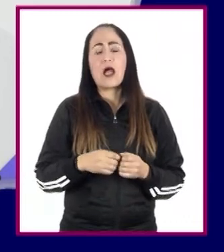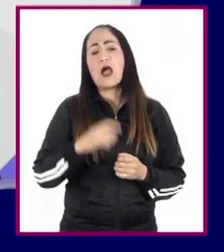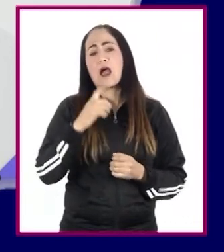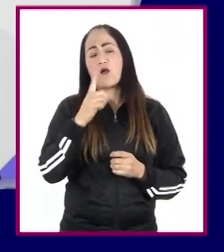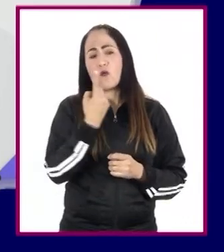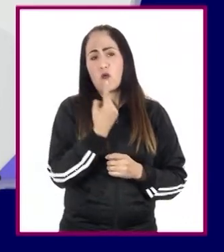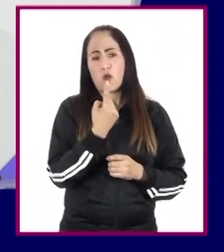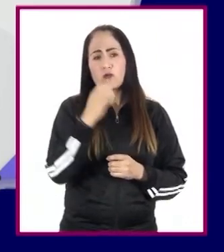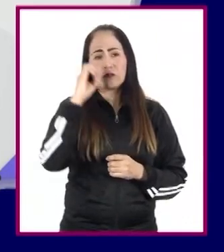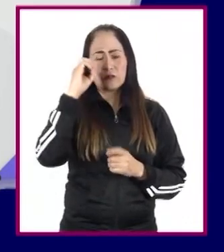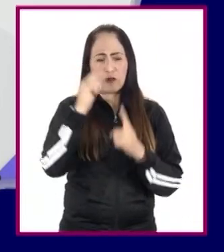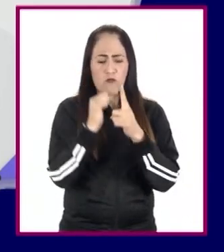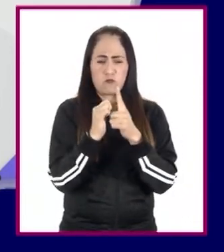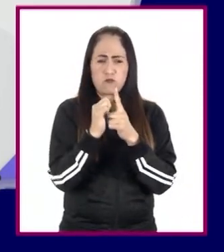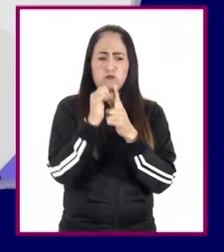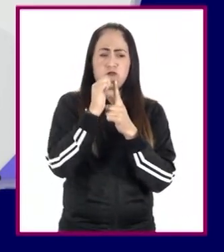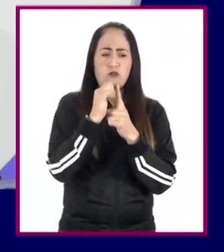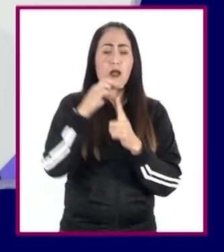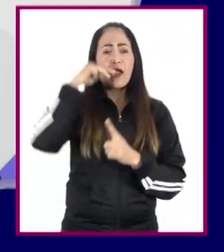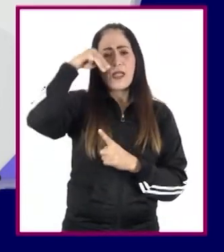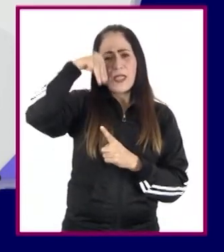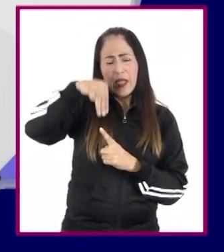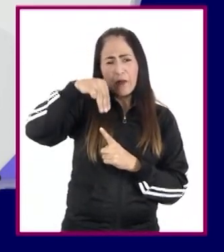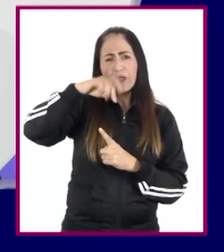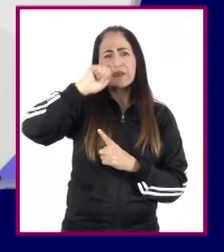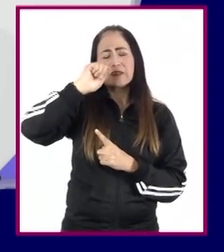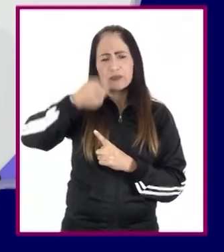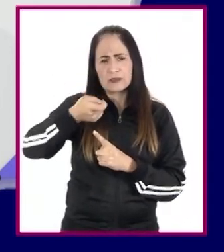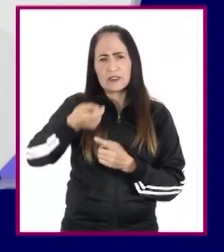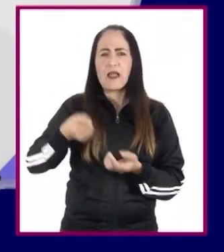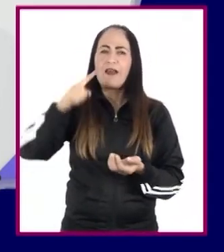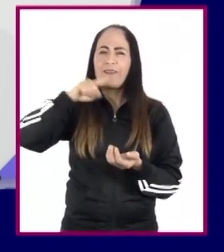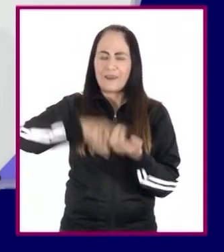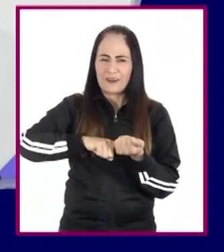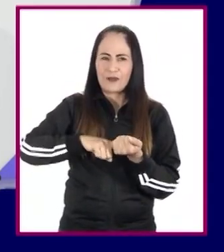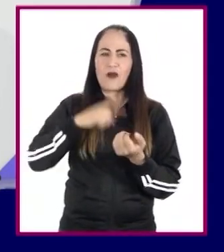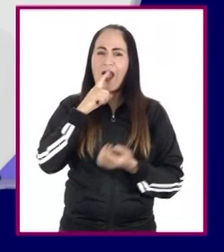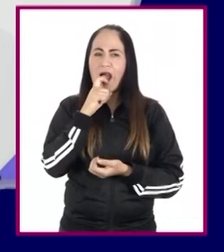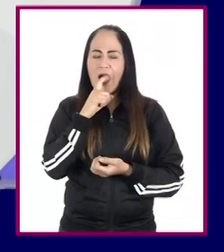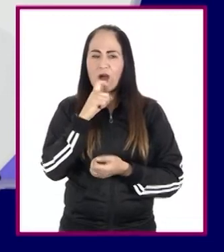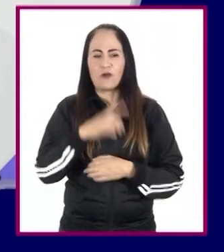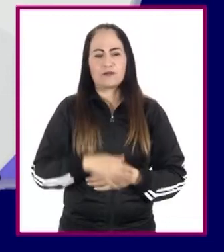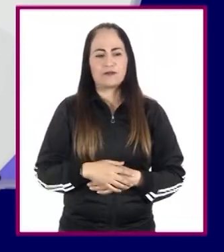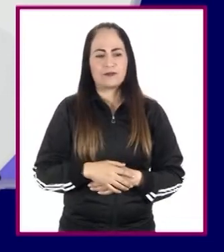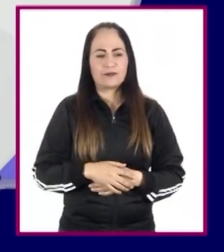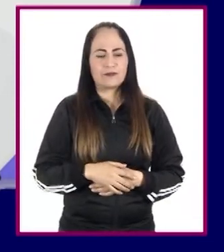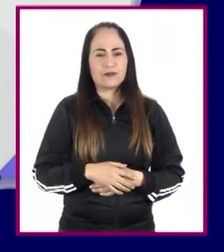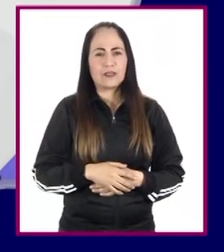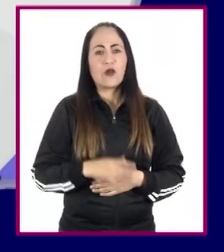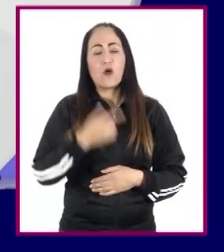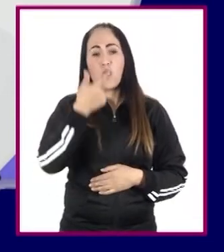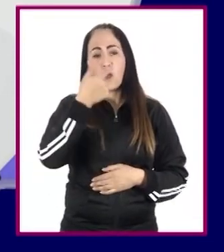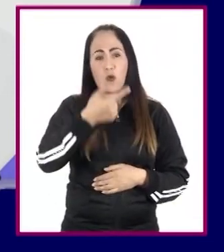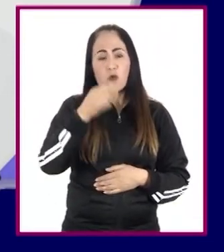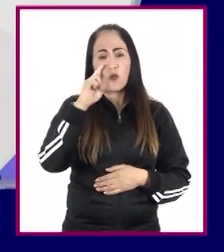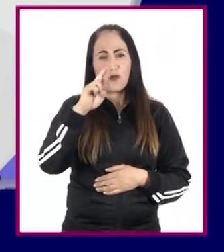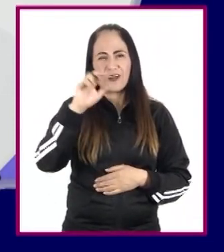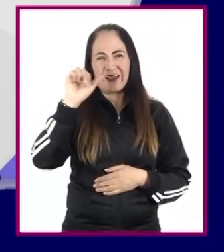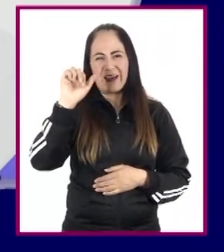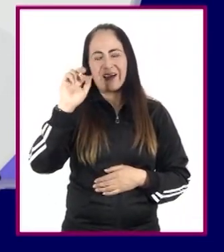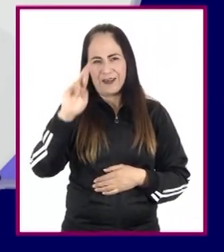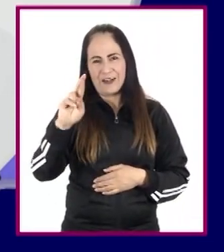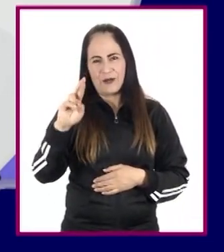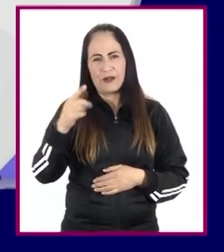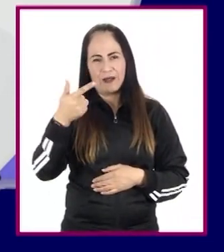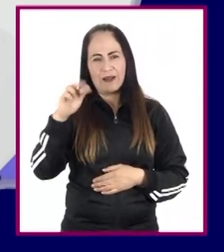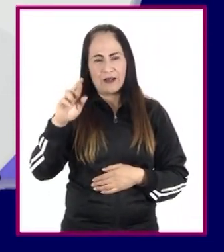temperatura. M es la masa de agua dentro de la lata. En el caso del agua, 1 gramo equivale a 1 mililitro.